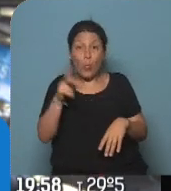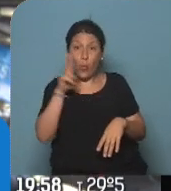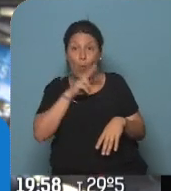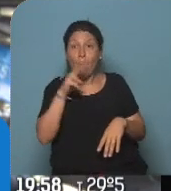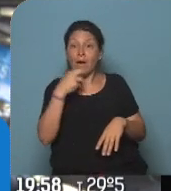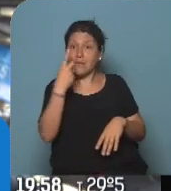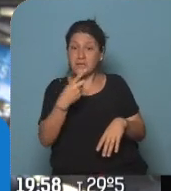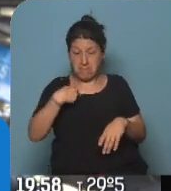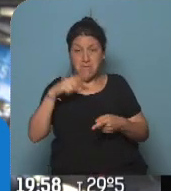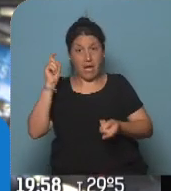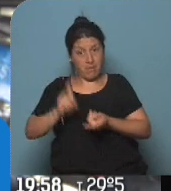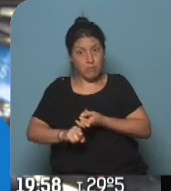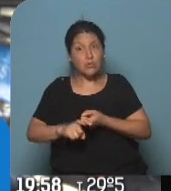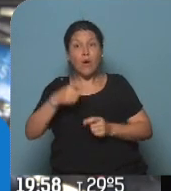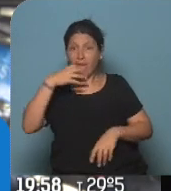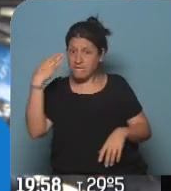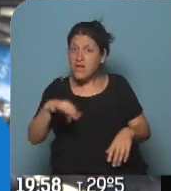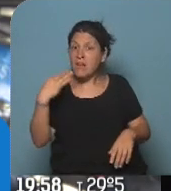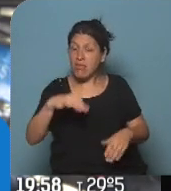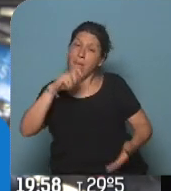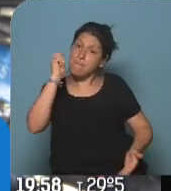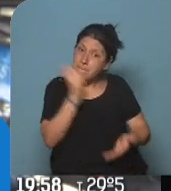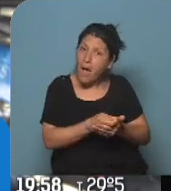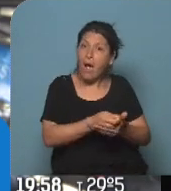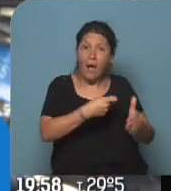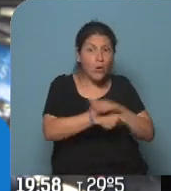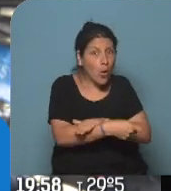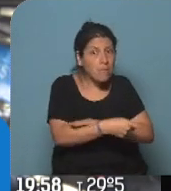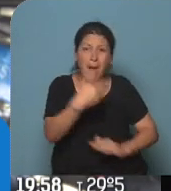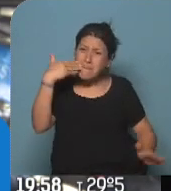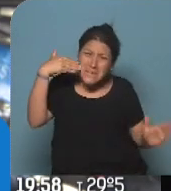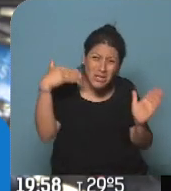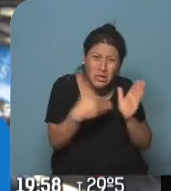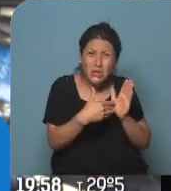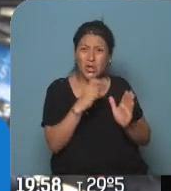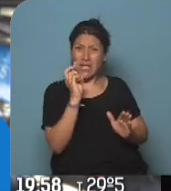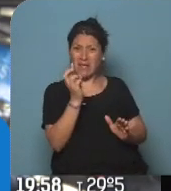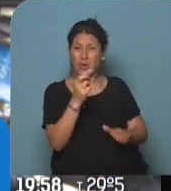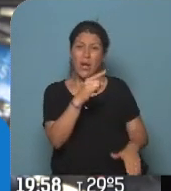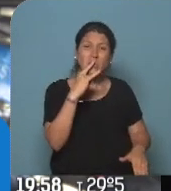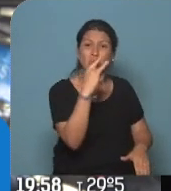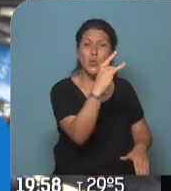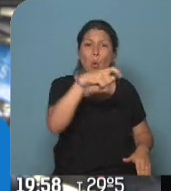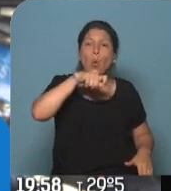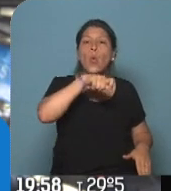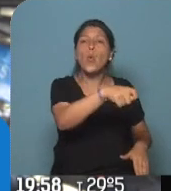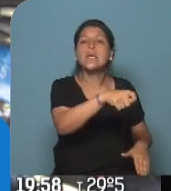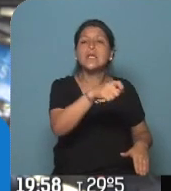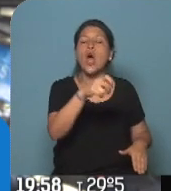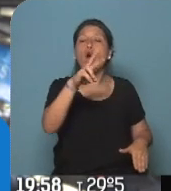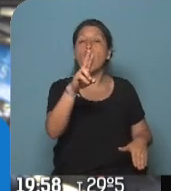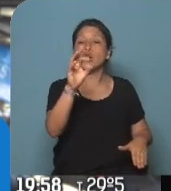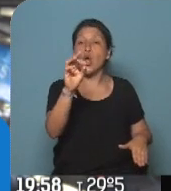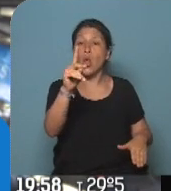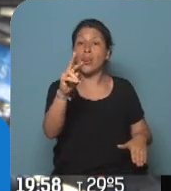su marido desembolsó una cifra millonaria en dólares para que el juez Rodríguez lo favoreciera en un